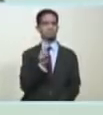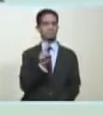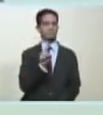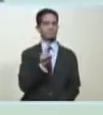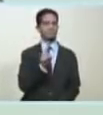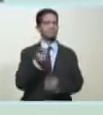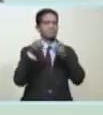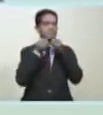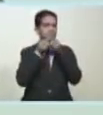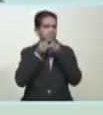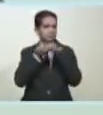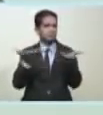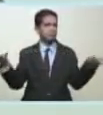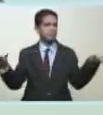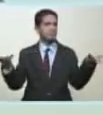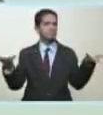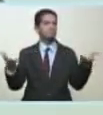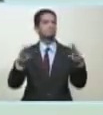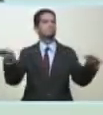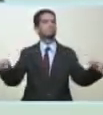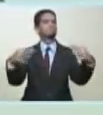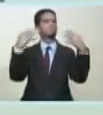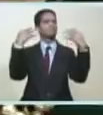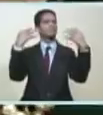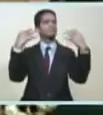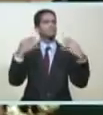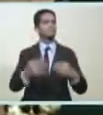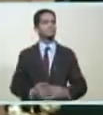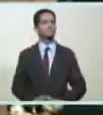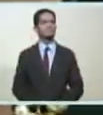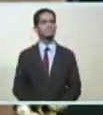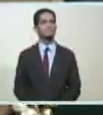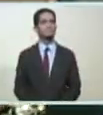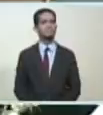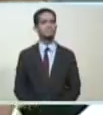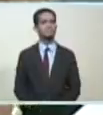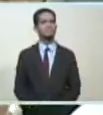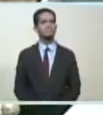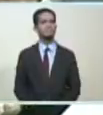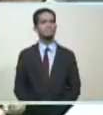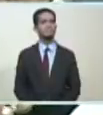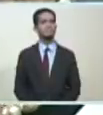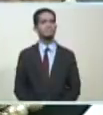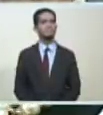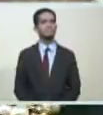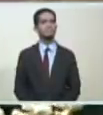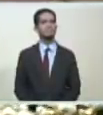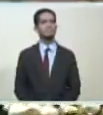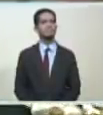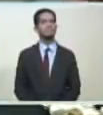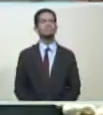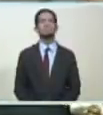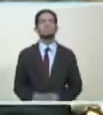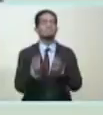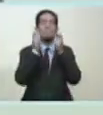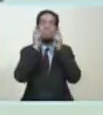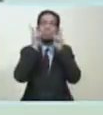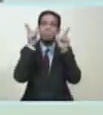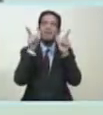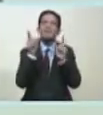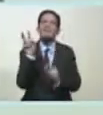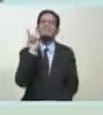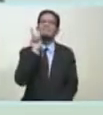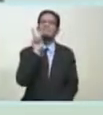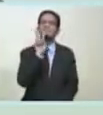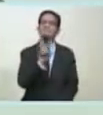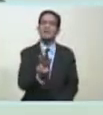El suicidio político de un político en vivo y directo. Era increíble ver el acto